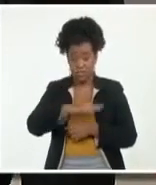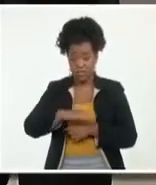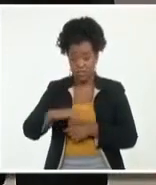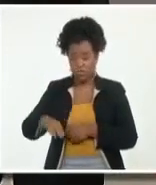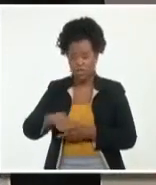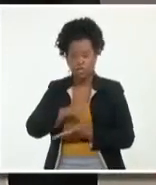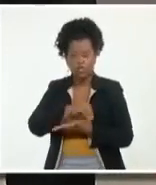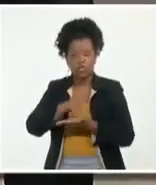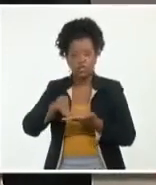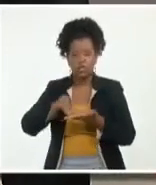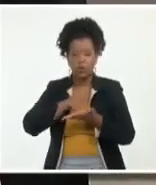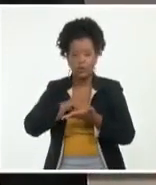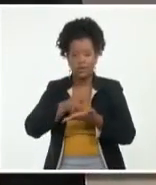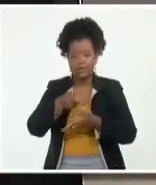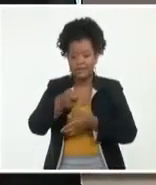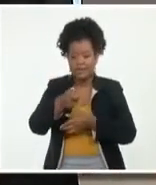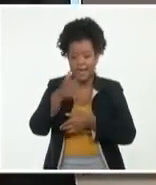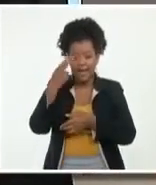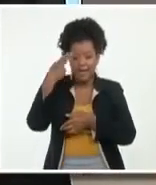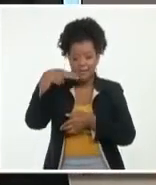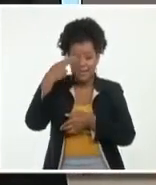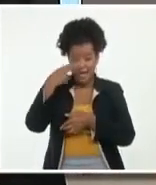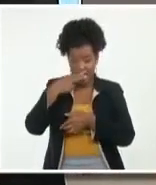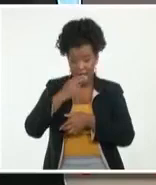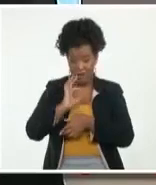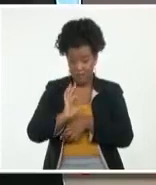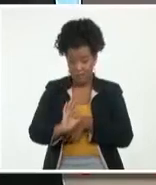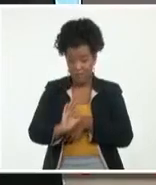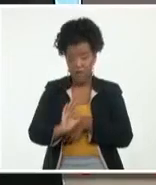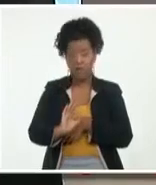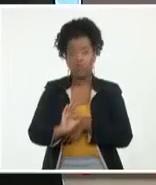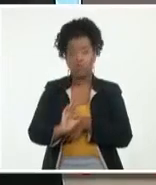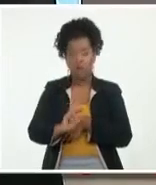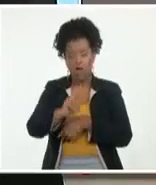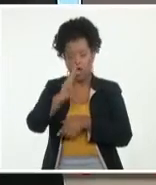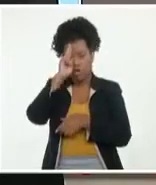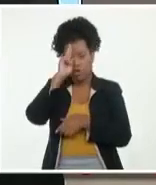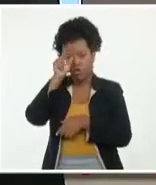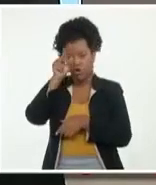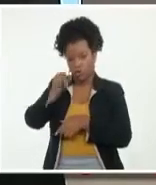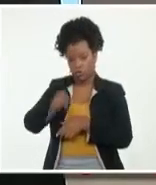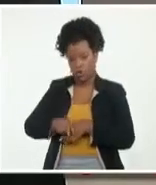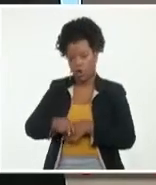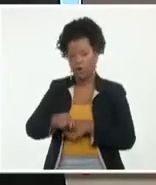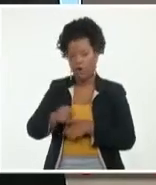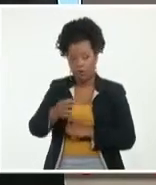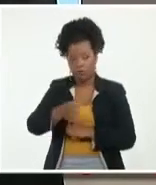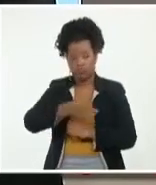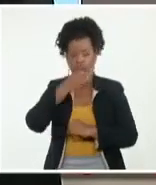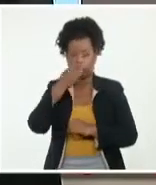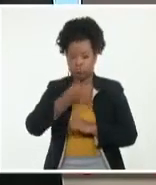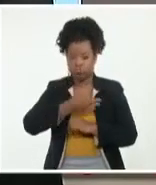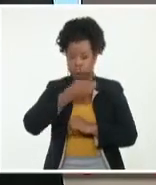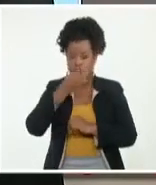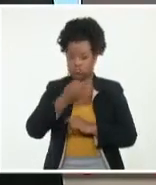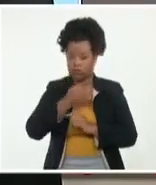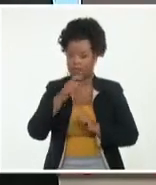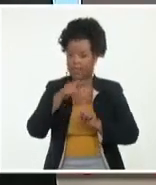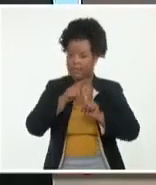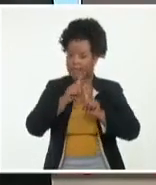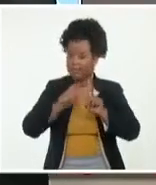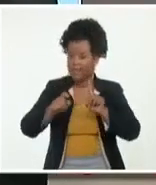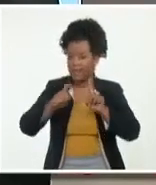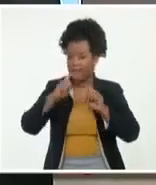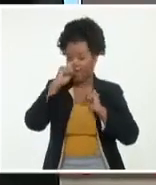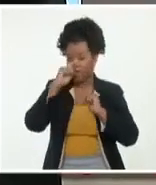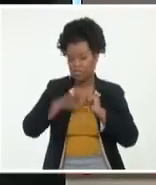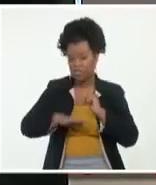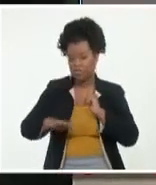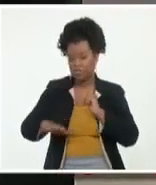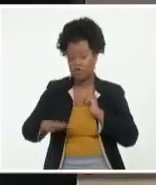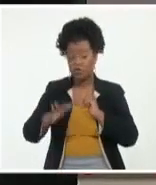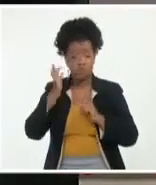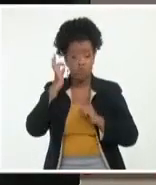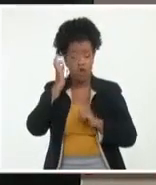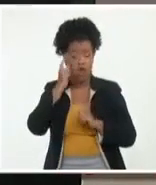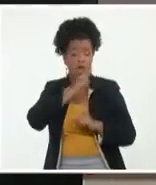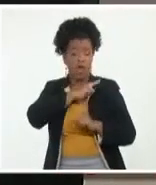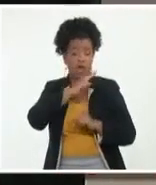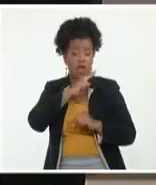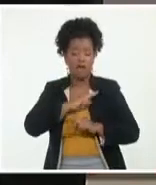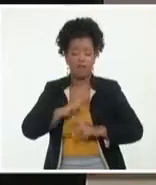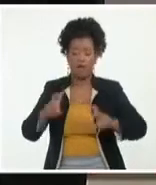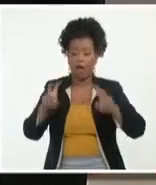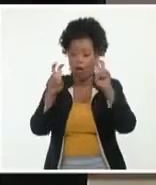lugar el estudio Soberana Pediatría, se encuentra la doctora en ciencias Mavis Rodríguez González, directora de investigaciones clínicas